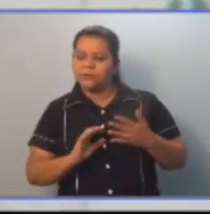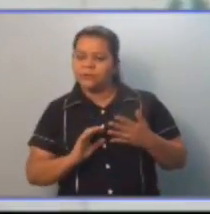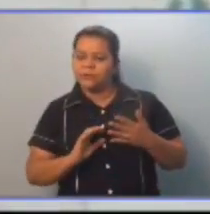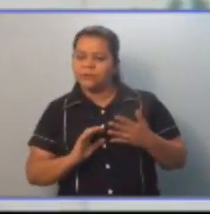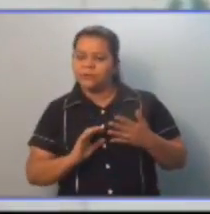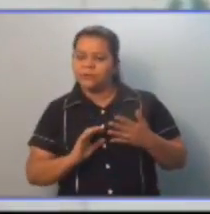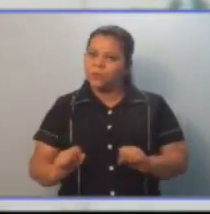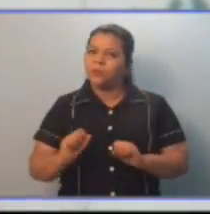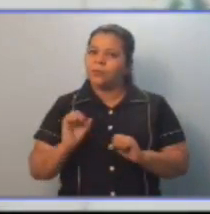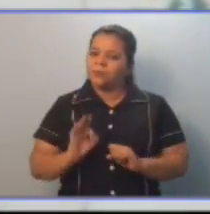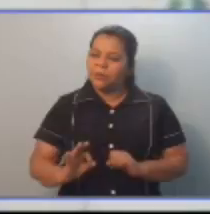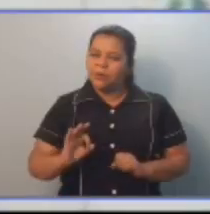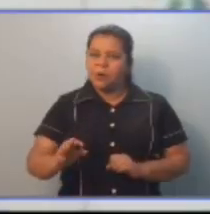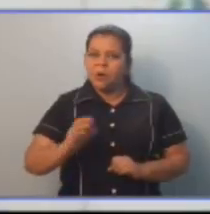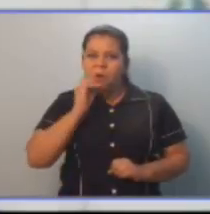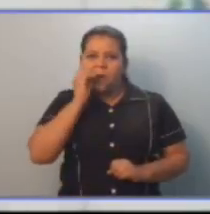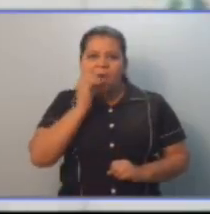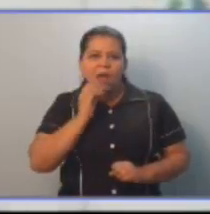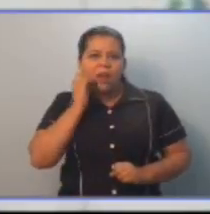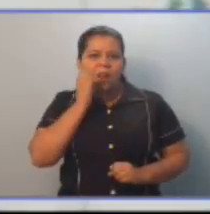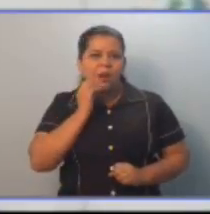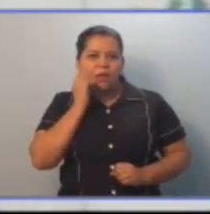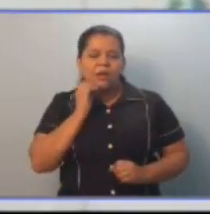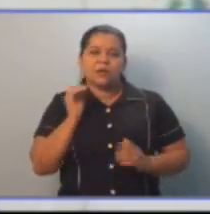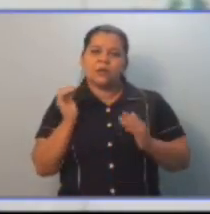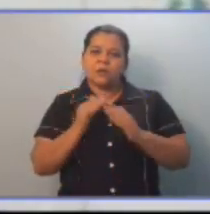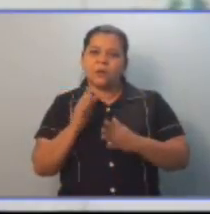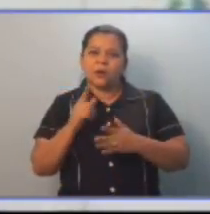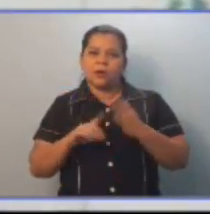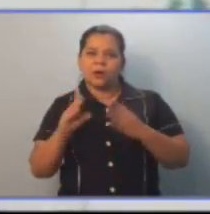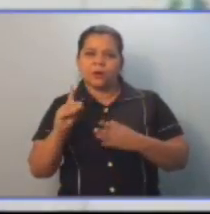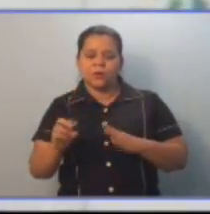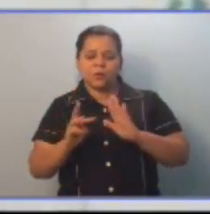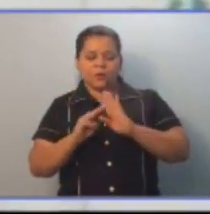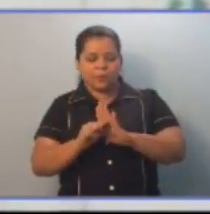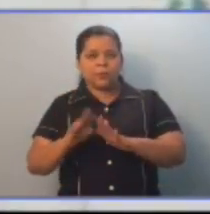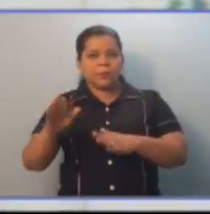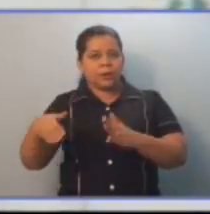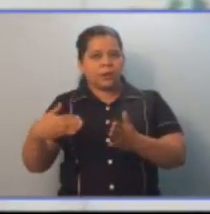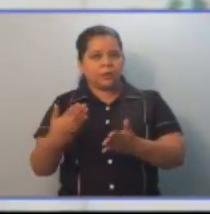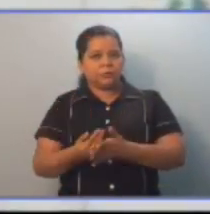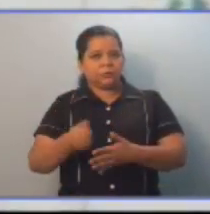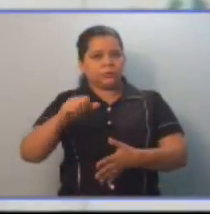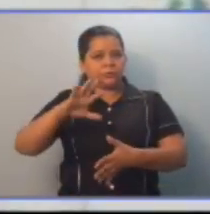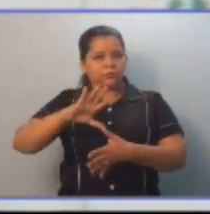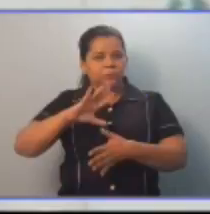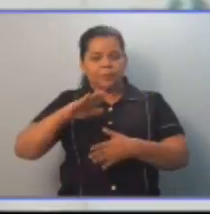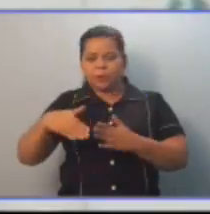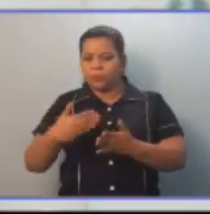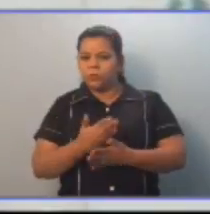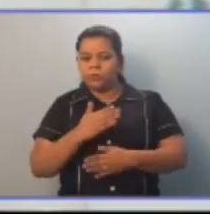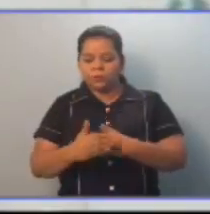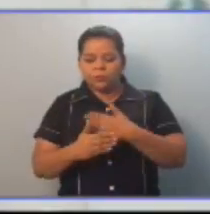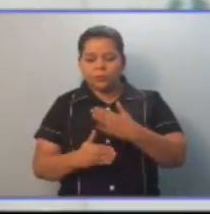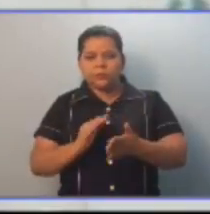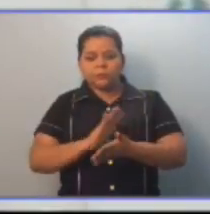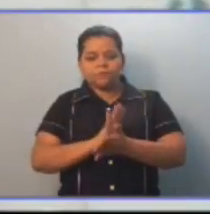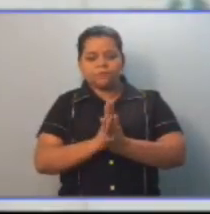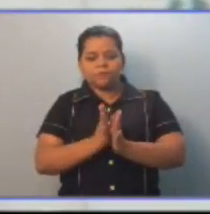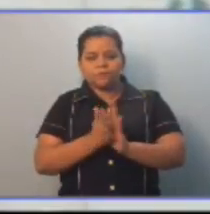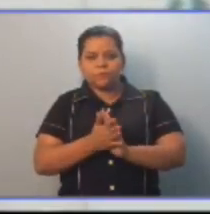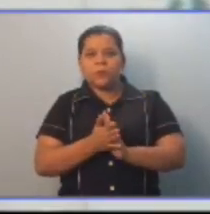por la oralidad, siguiendo la línea del Código Modelo para Iberoamérica, con los ajustes pertinentes que hayan que hacerle a cada país. Y en procesos